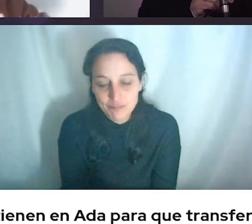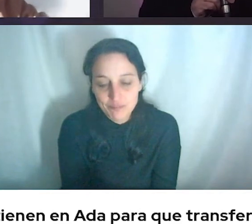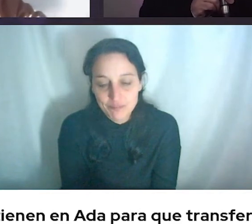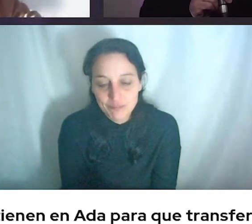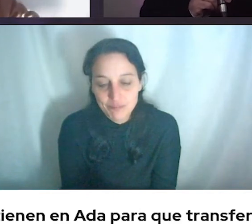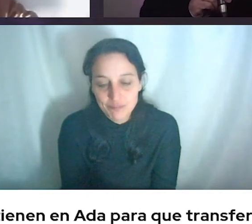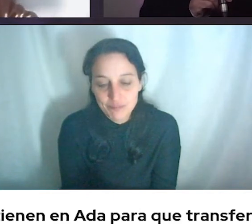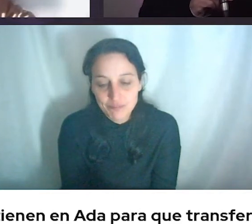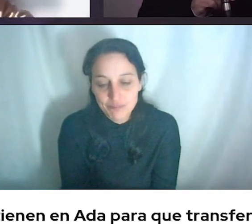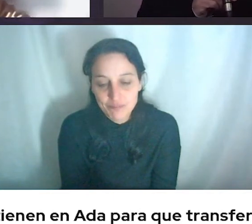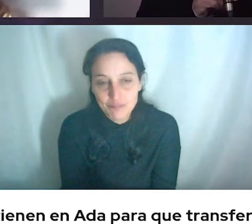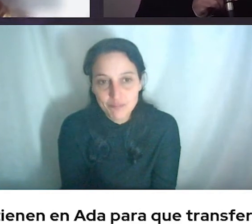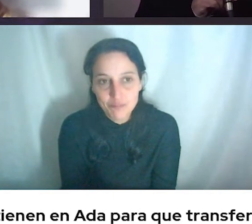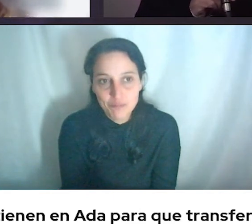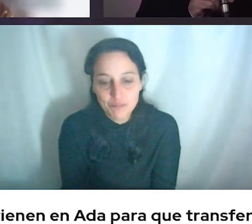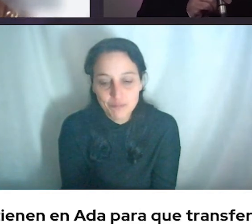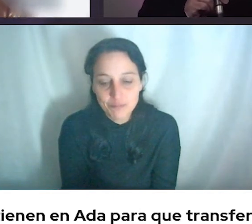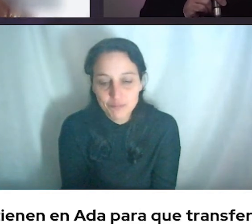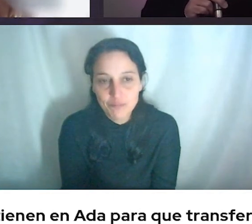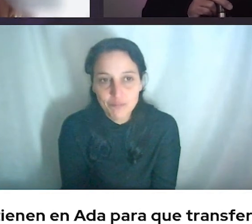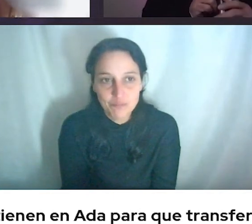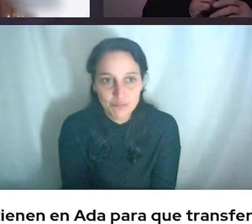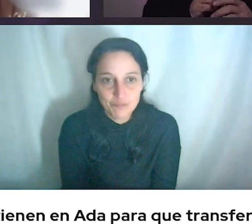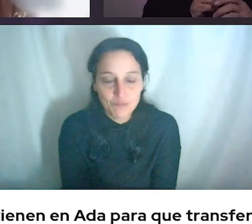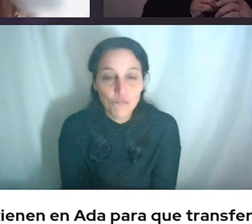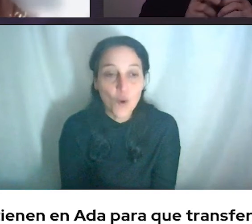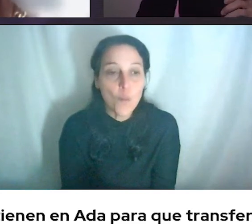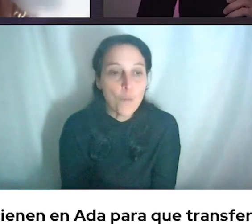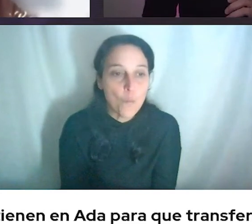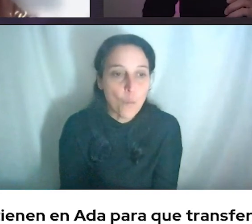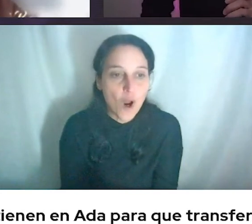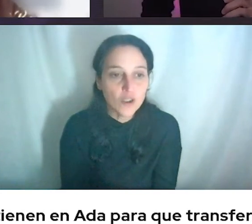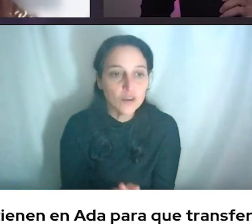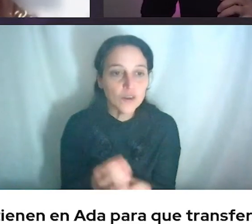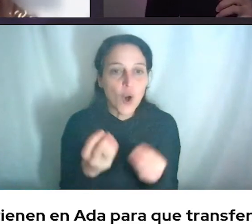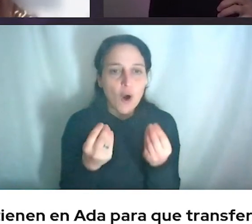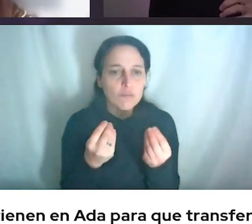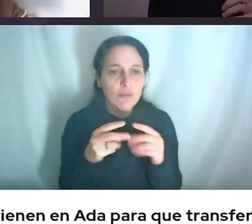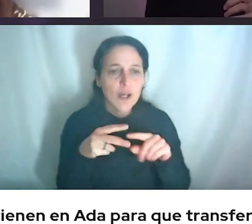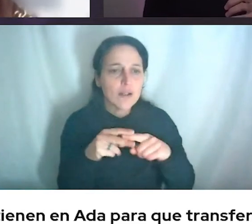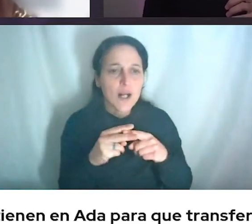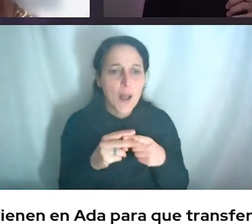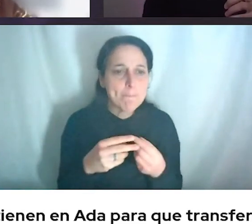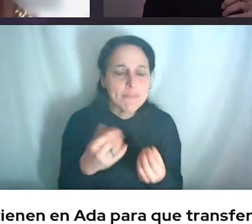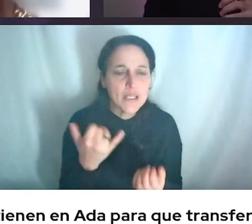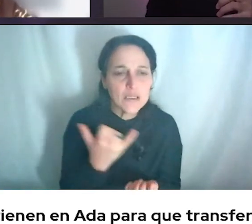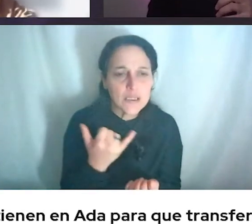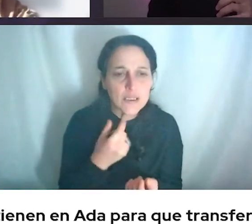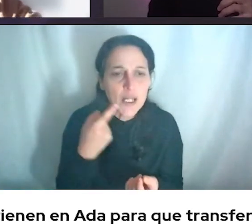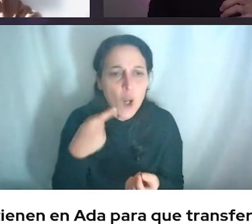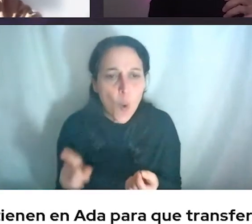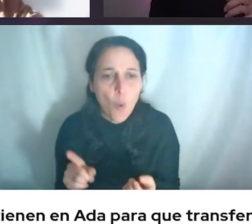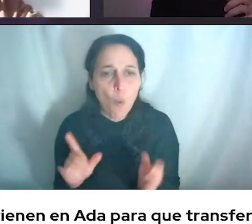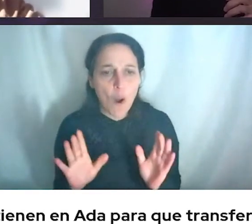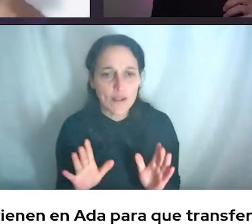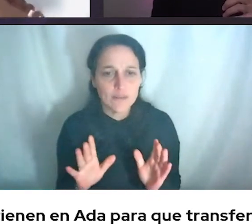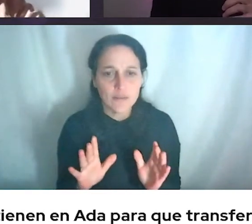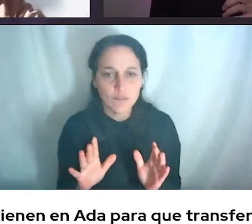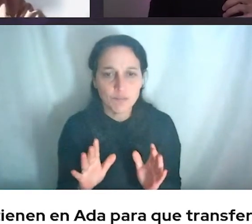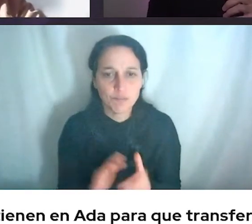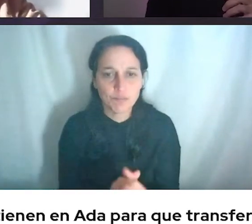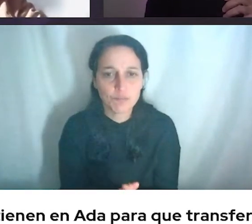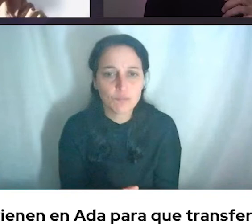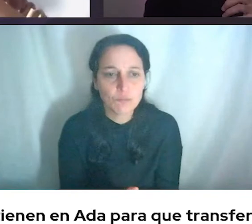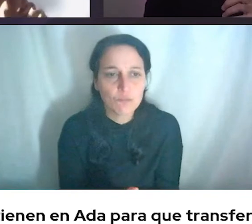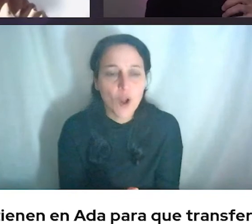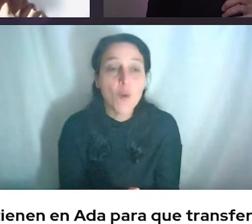¿Qué herramientas o prácticas tienen en ADA para transferir conocimiento entre generaciones de estudiantes? Bueno, acá esto es re importante, un poco lo comenté,